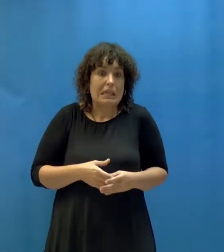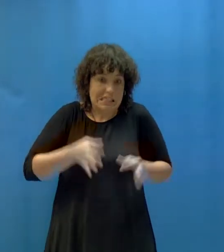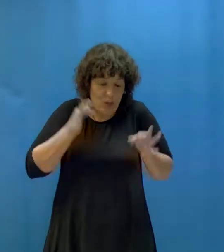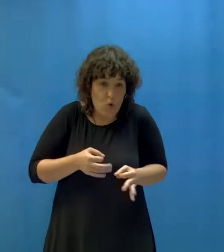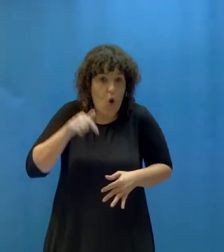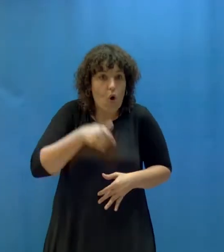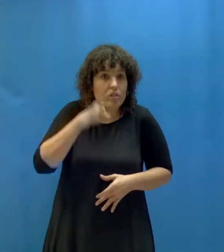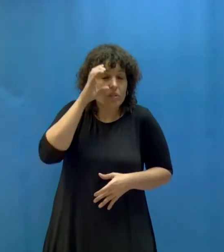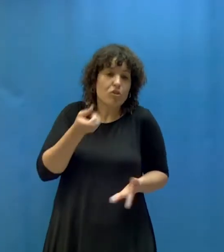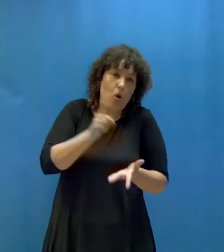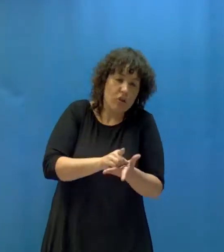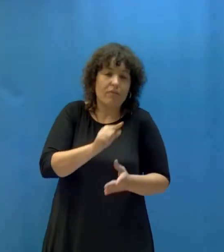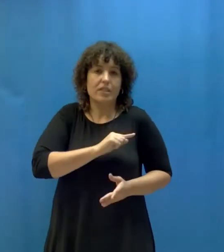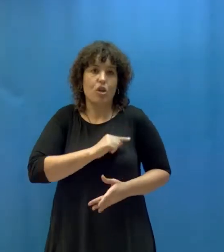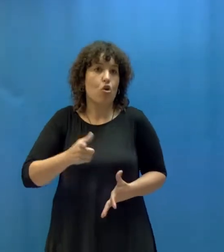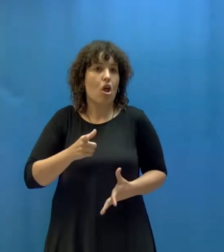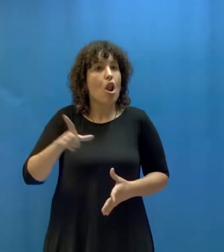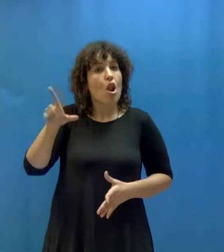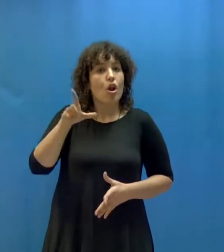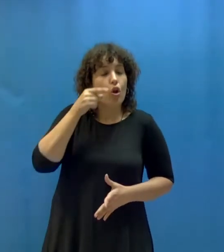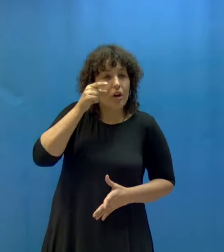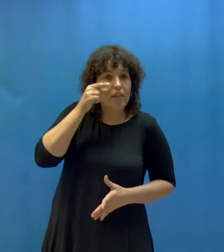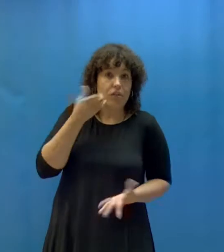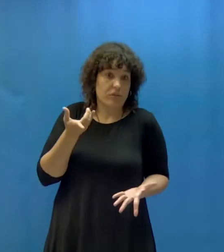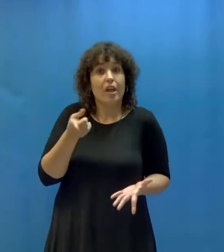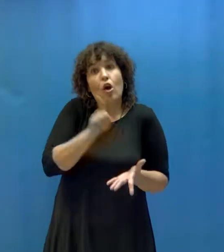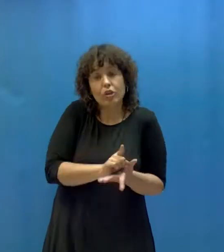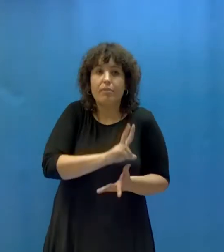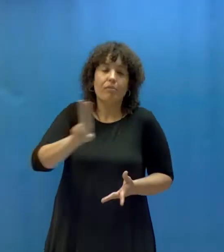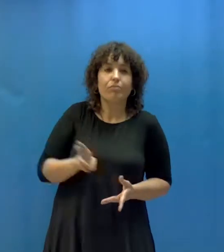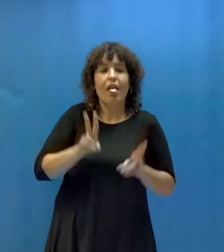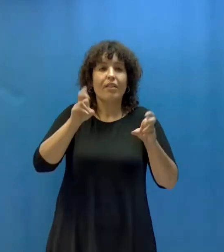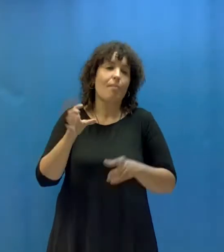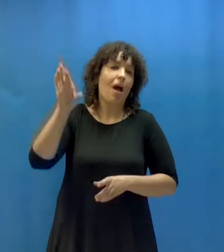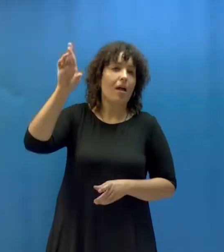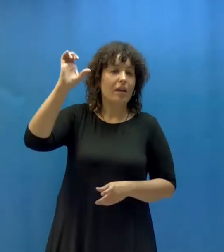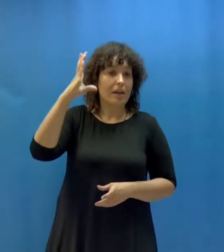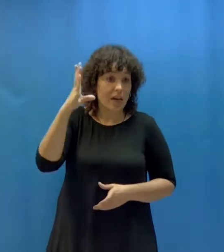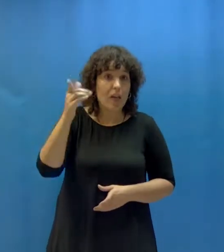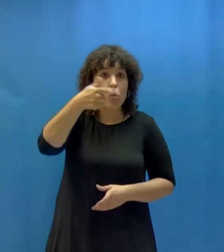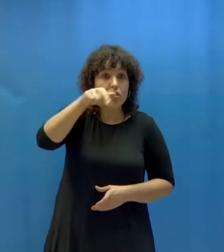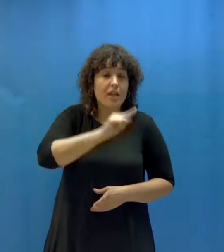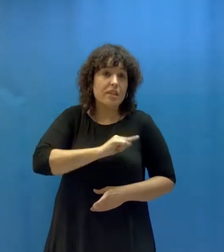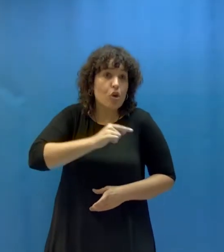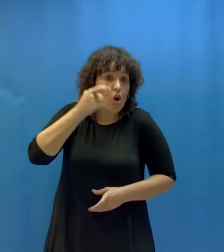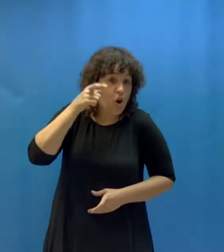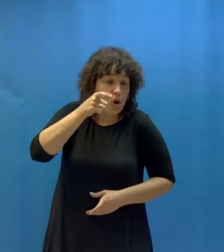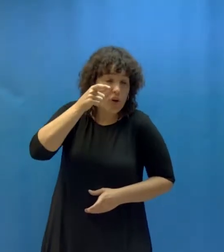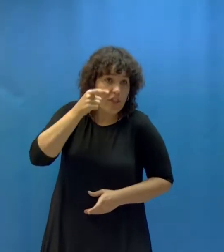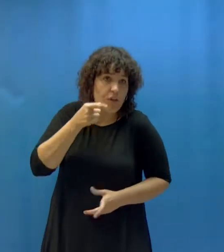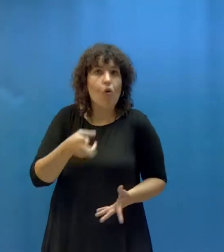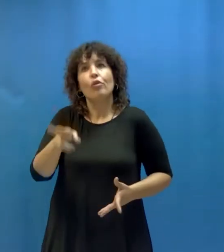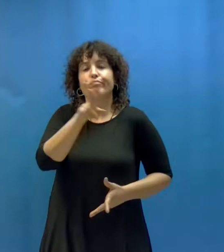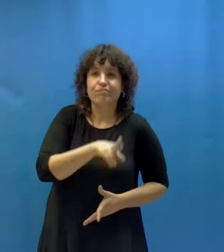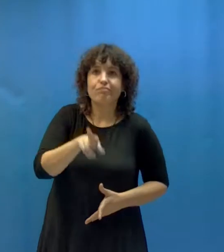señor Lorenzo. Y sin embargo, aquí estamos de nuevo, con los rec. Usted, señor Lorenzo, en vez de don RQR, como decía la